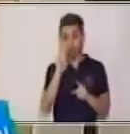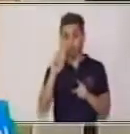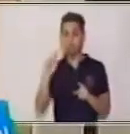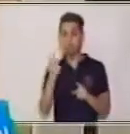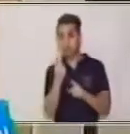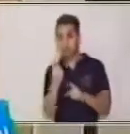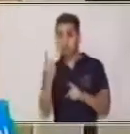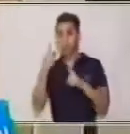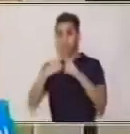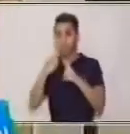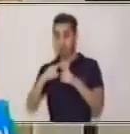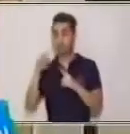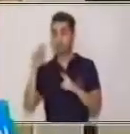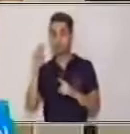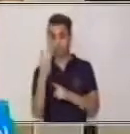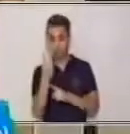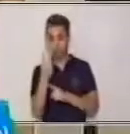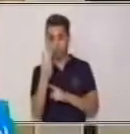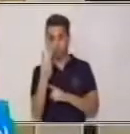por el segundo